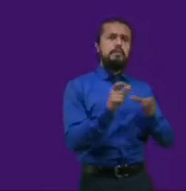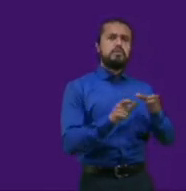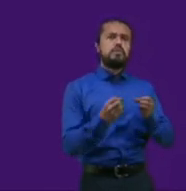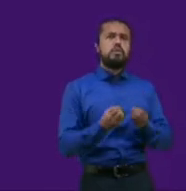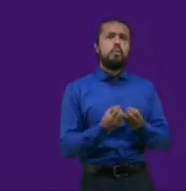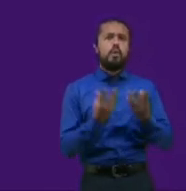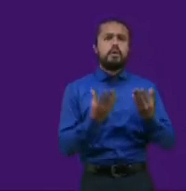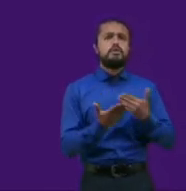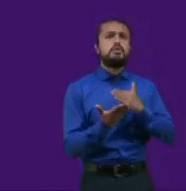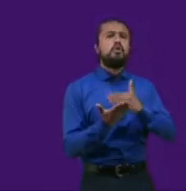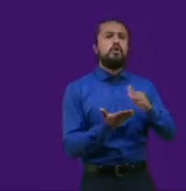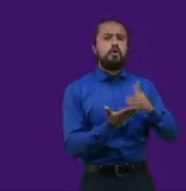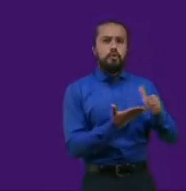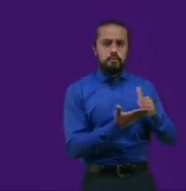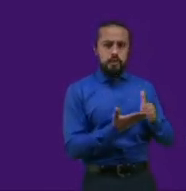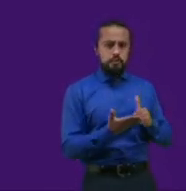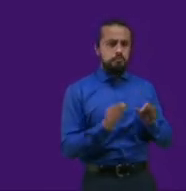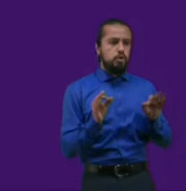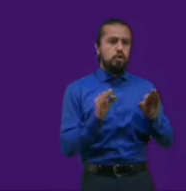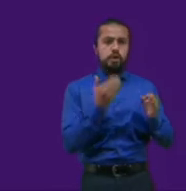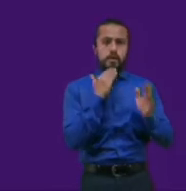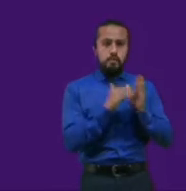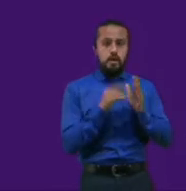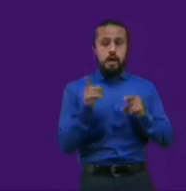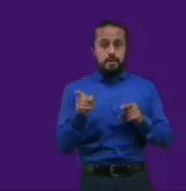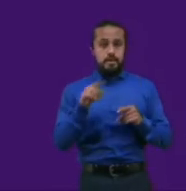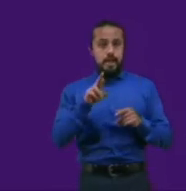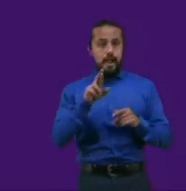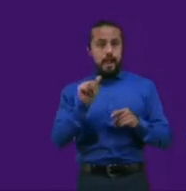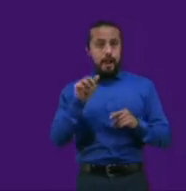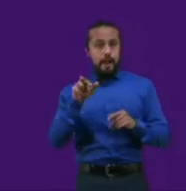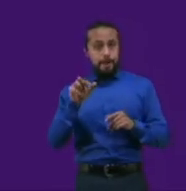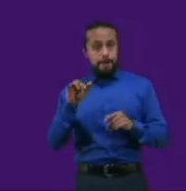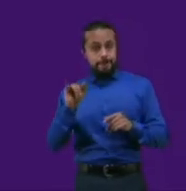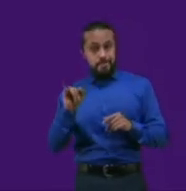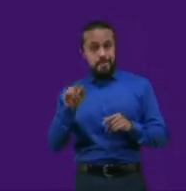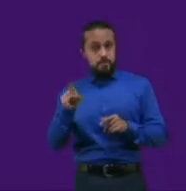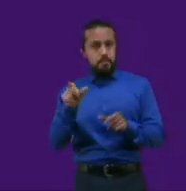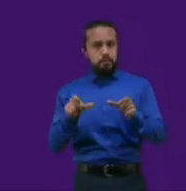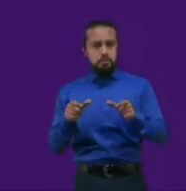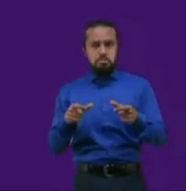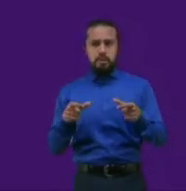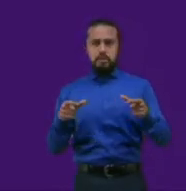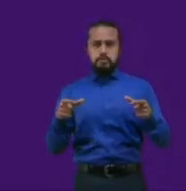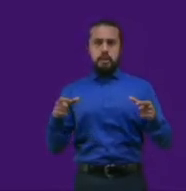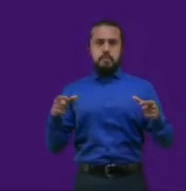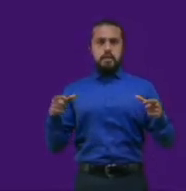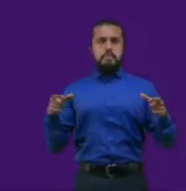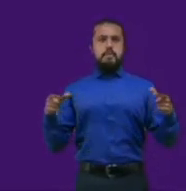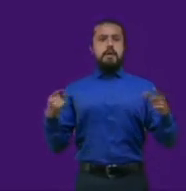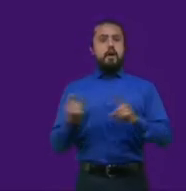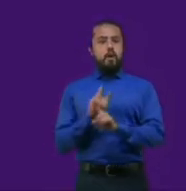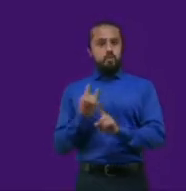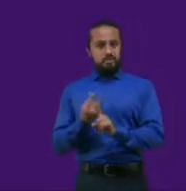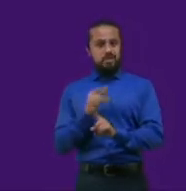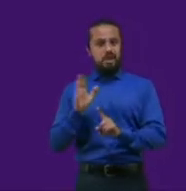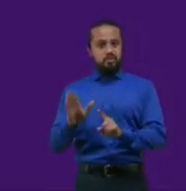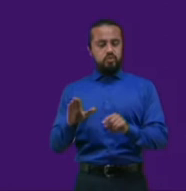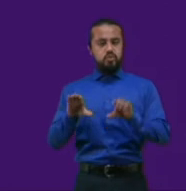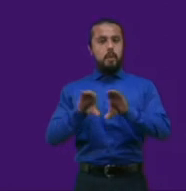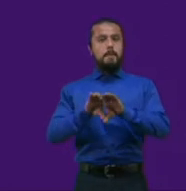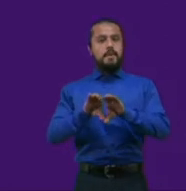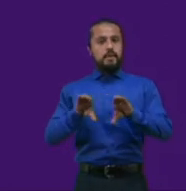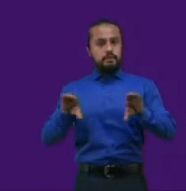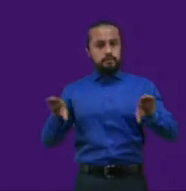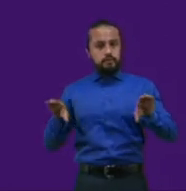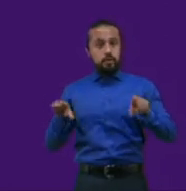recomprando. Y en el caso de Rappi no solo recompran, sino que comienzan a aumentar el uso en la plataforma. Si tú puedes mostrar